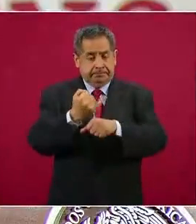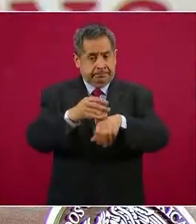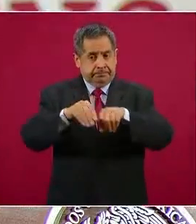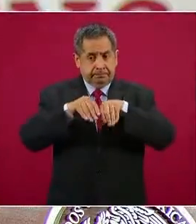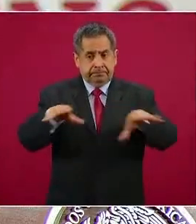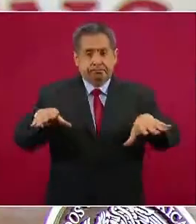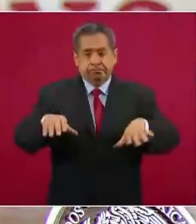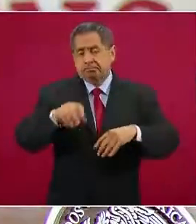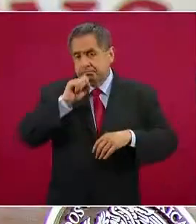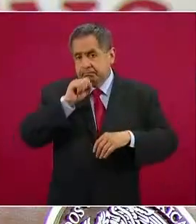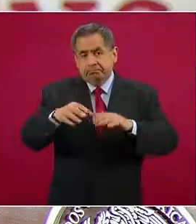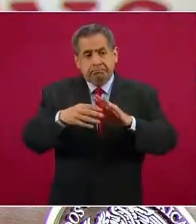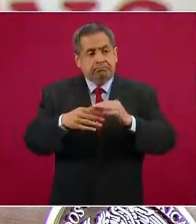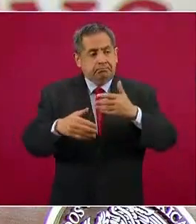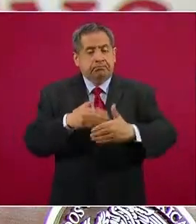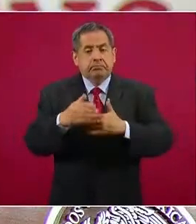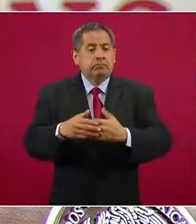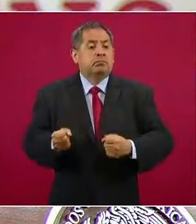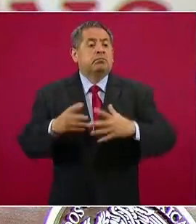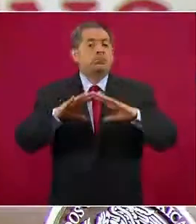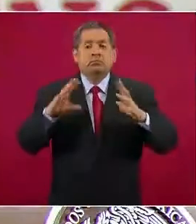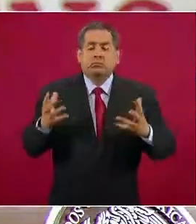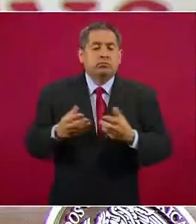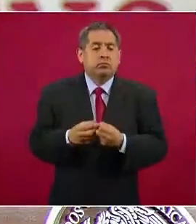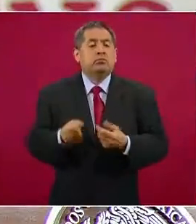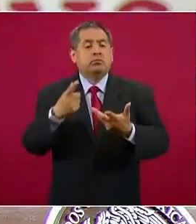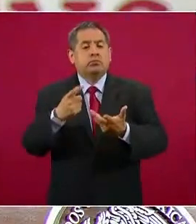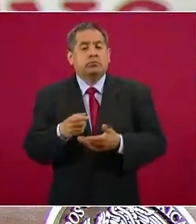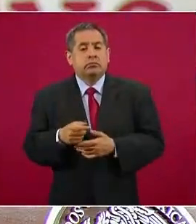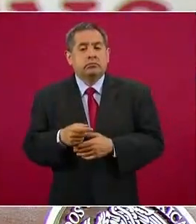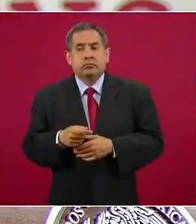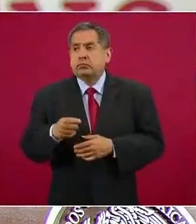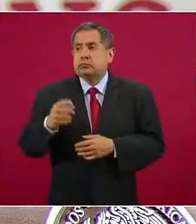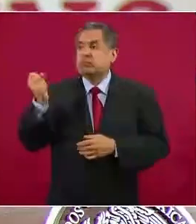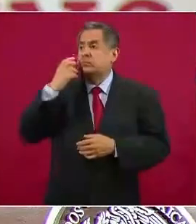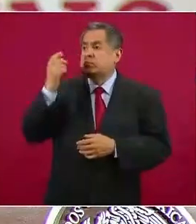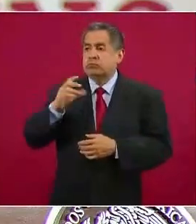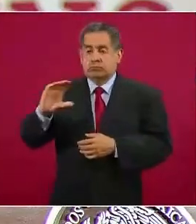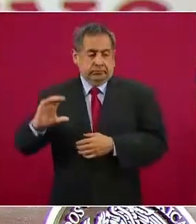reporten cuánto reciben en campaña.